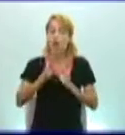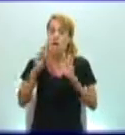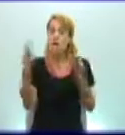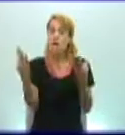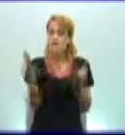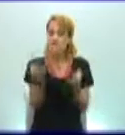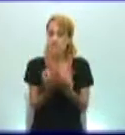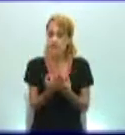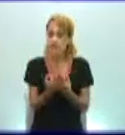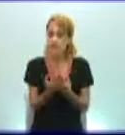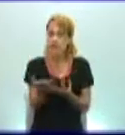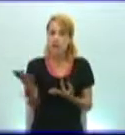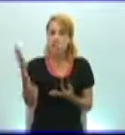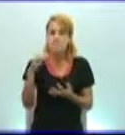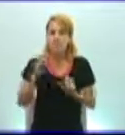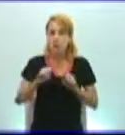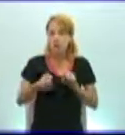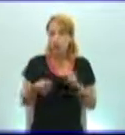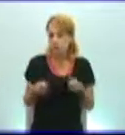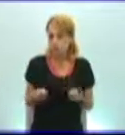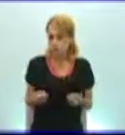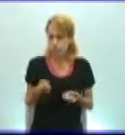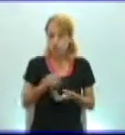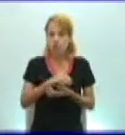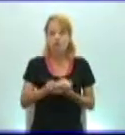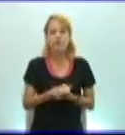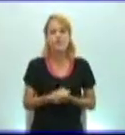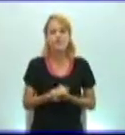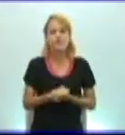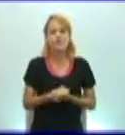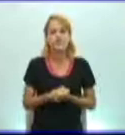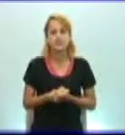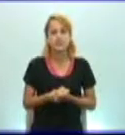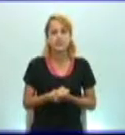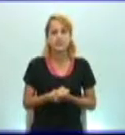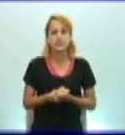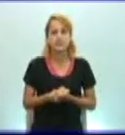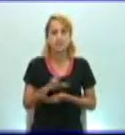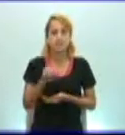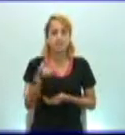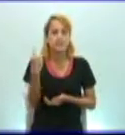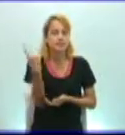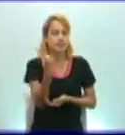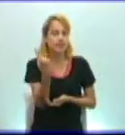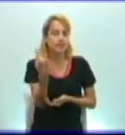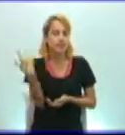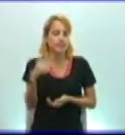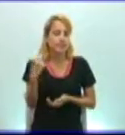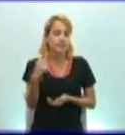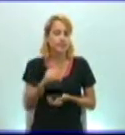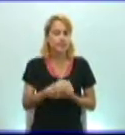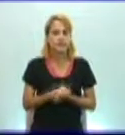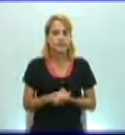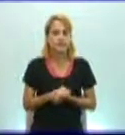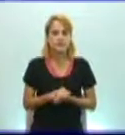que vamos a estar controlando al transcurso de la emisión. Dice la primera actividad.